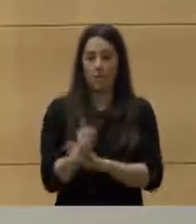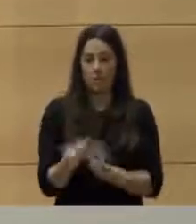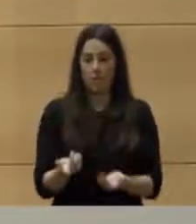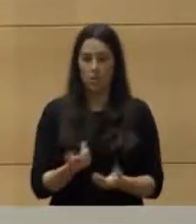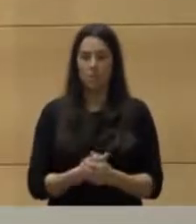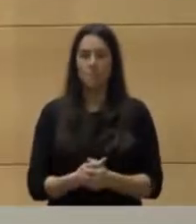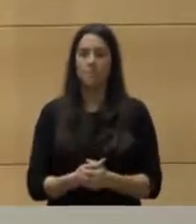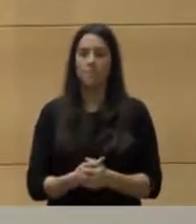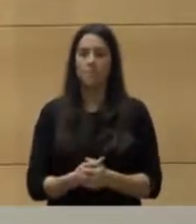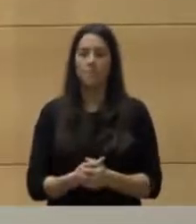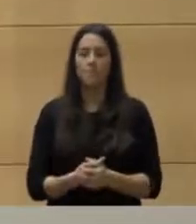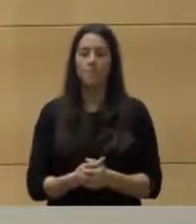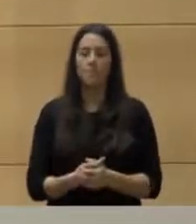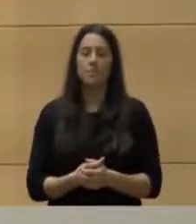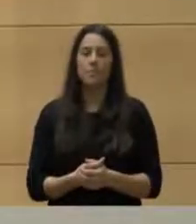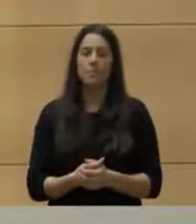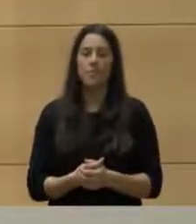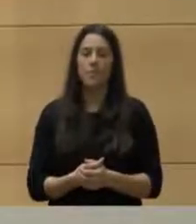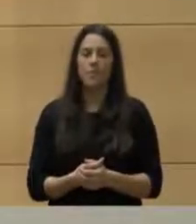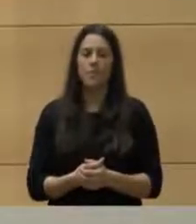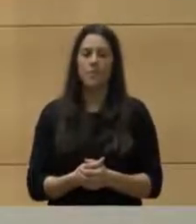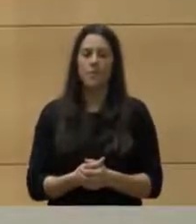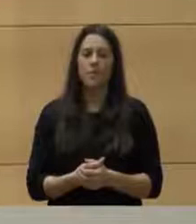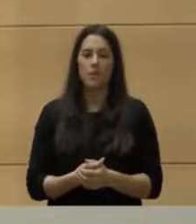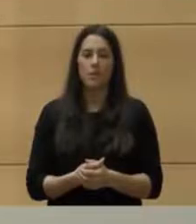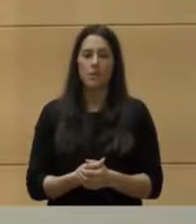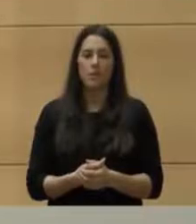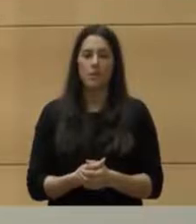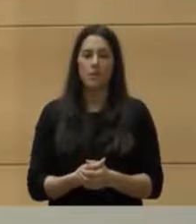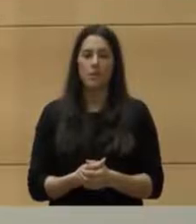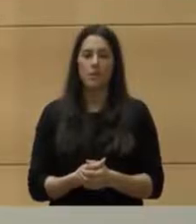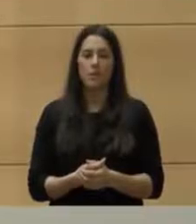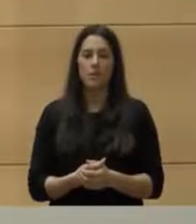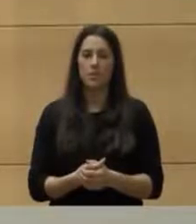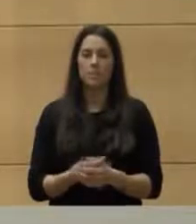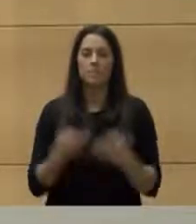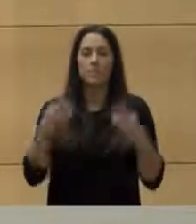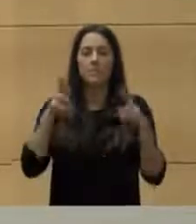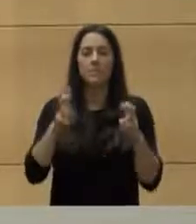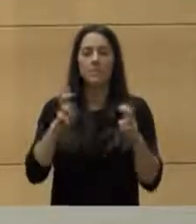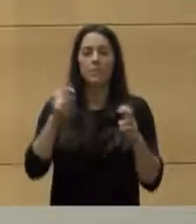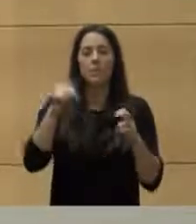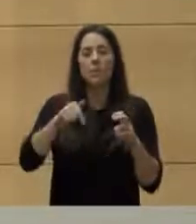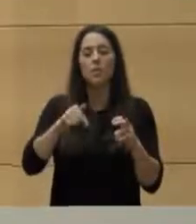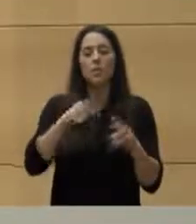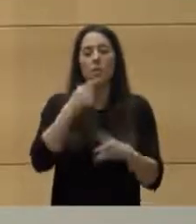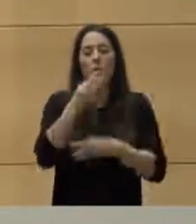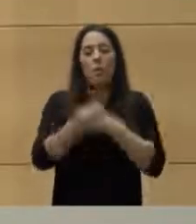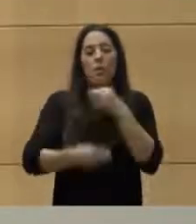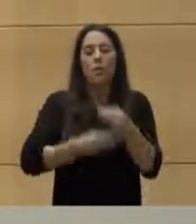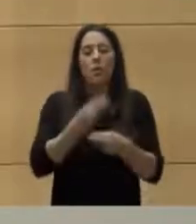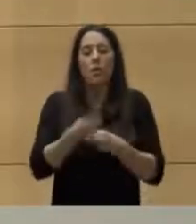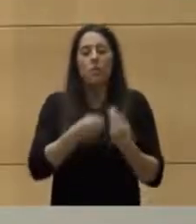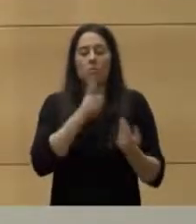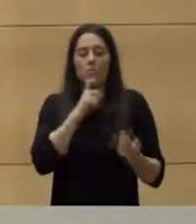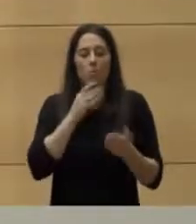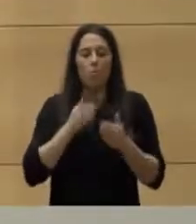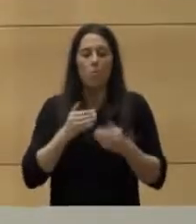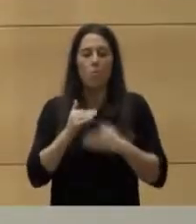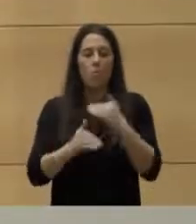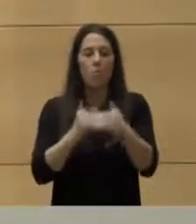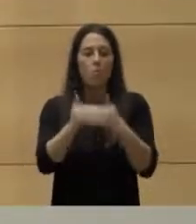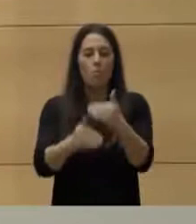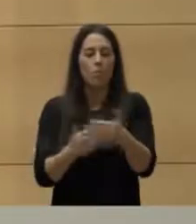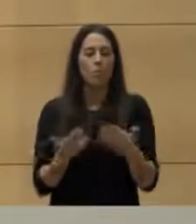cuanto al principio de ¿y esto cómo se va a llevar a cabo? Tengo que decirles